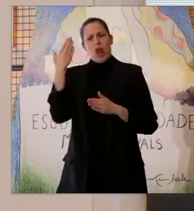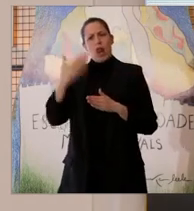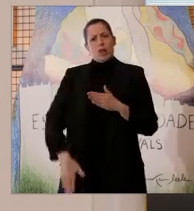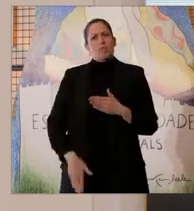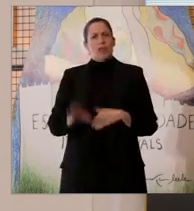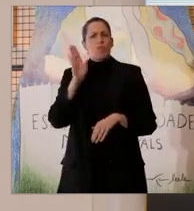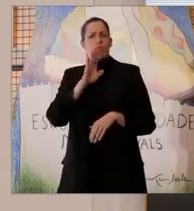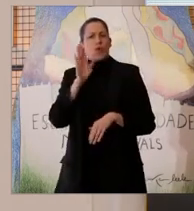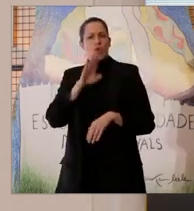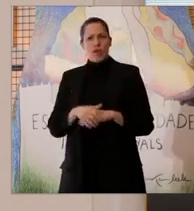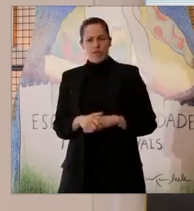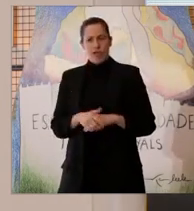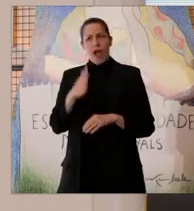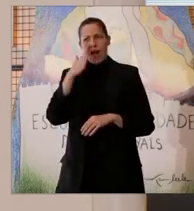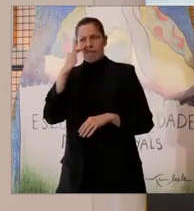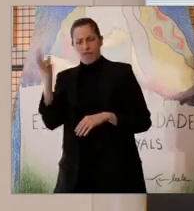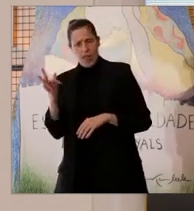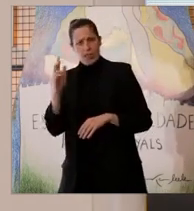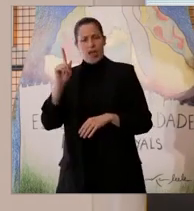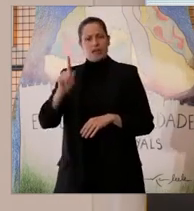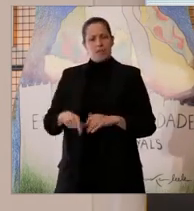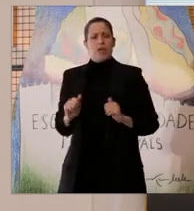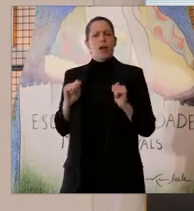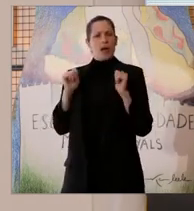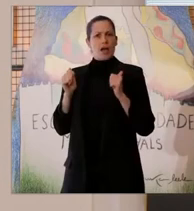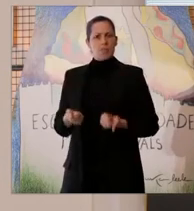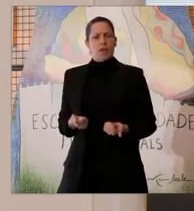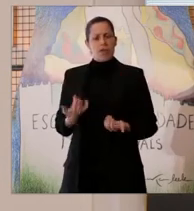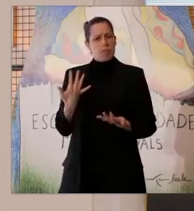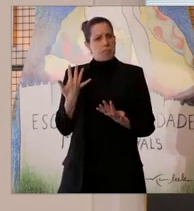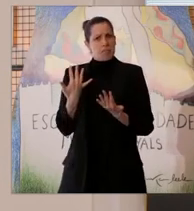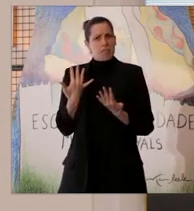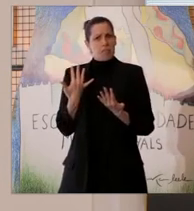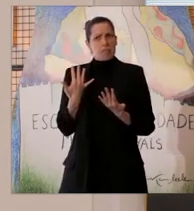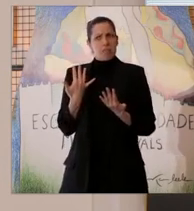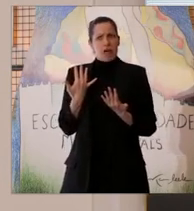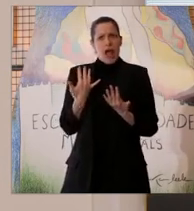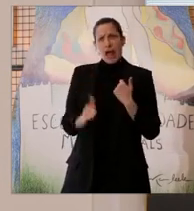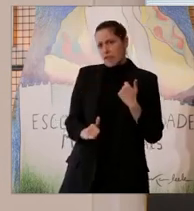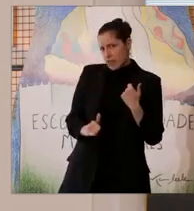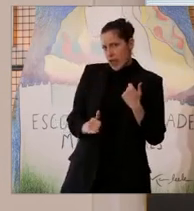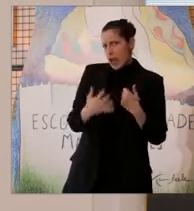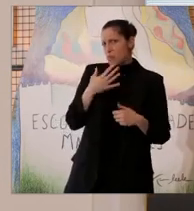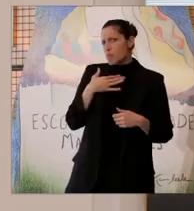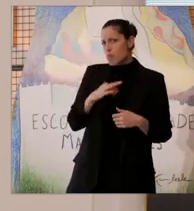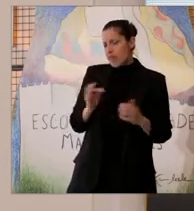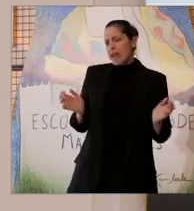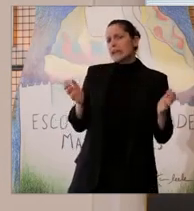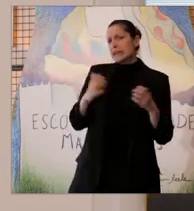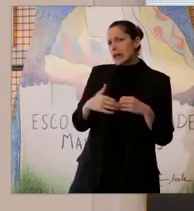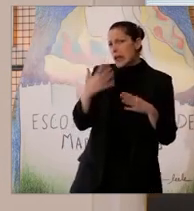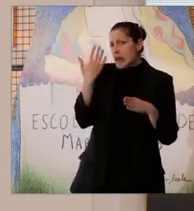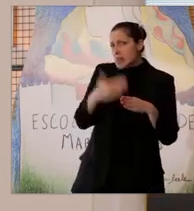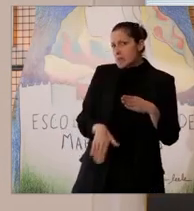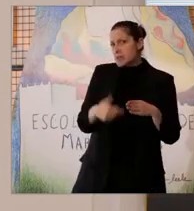ha empezado a hacerlo Me cuesta pensar que se le pueda poner puertas a internet la verdad no sé